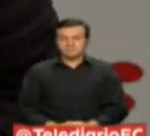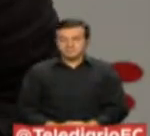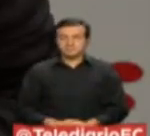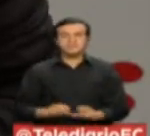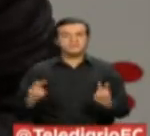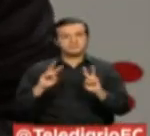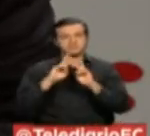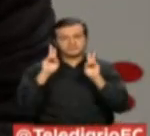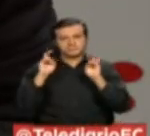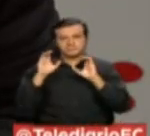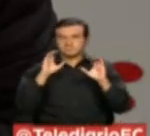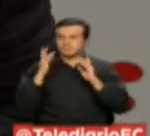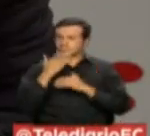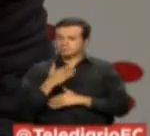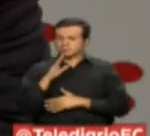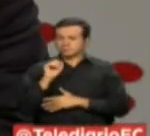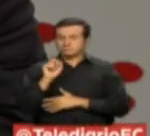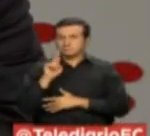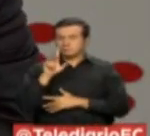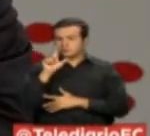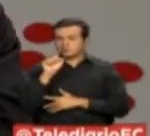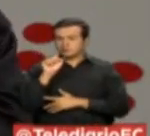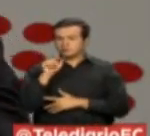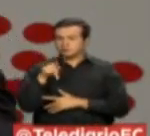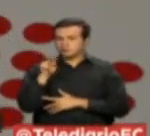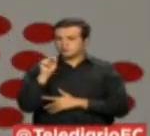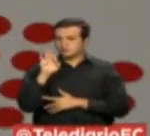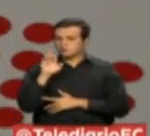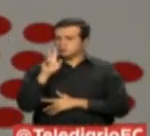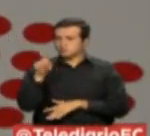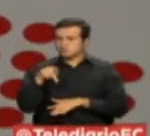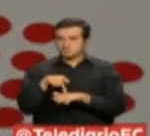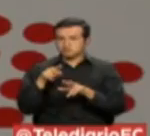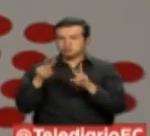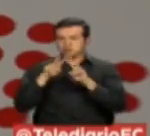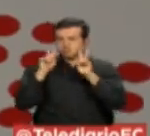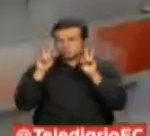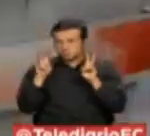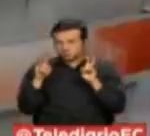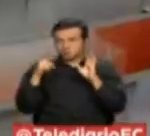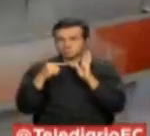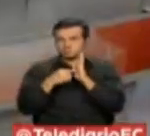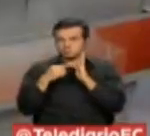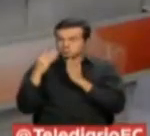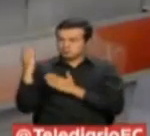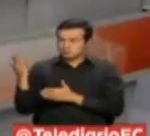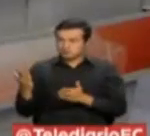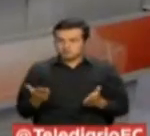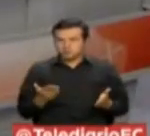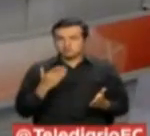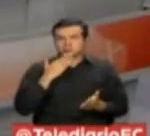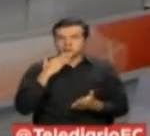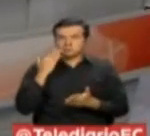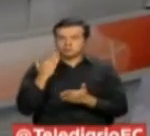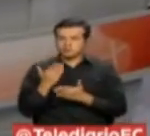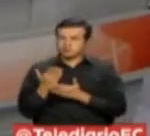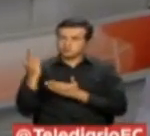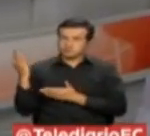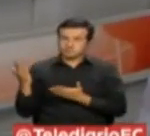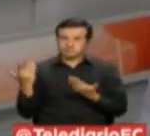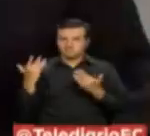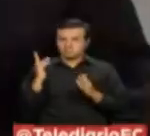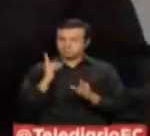este tema vamos a hablar. Carlos Pontón, consultor tributario, es nuestro invitado en esta mañana. Buen día. Bien. Gracias por estar